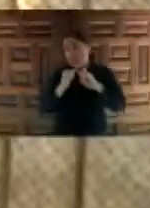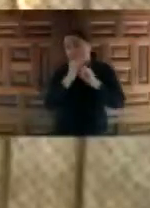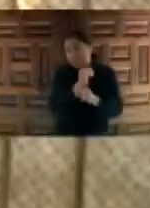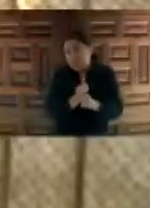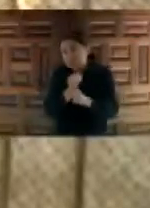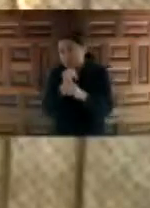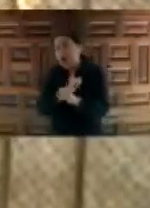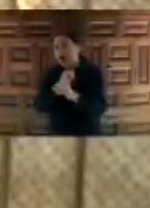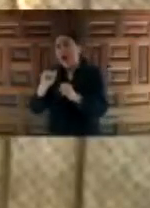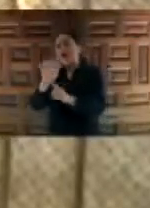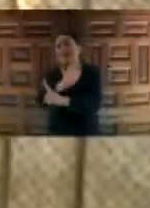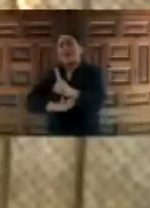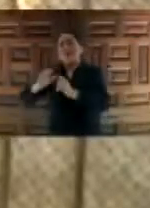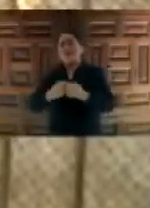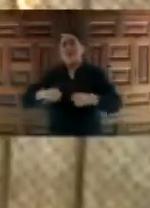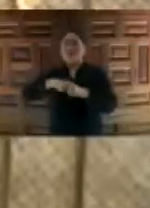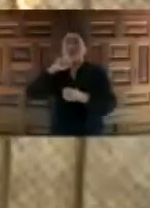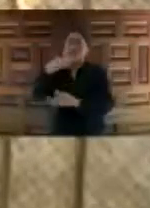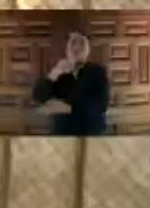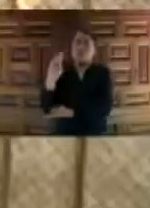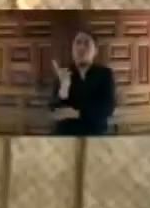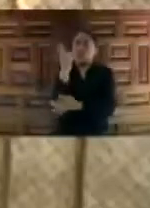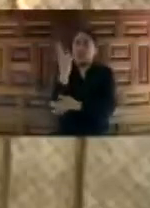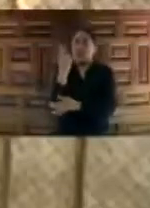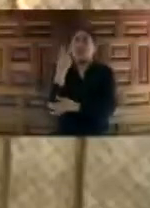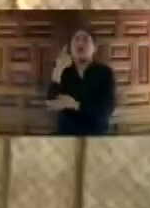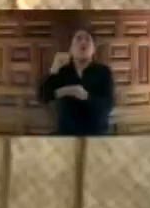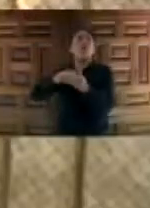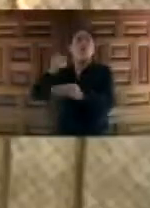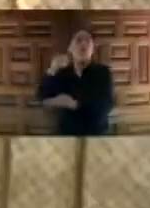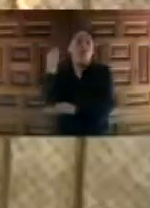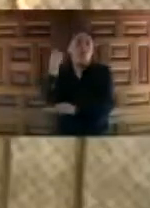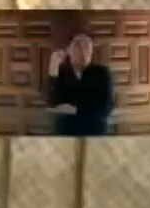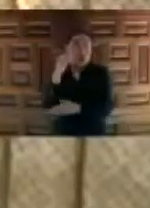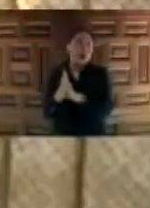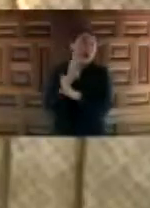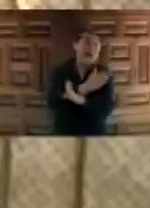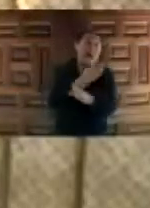Investigaciones Sociológicas de la Universidad Autónoma Benito Juárez de Oaxaca desde